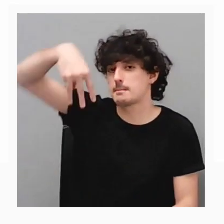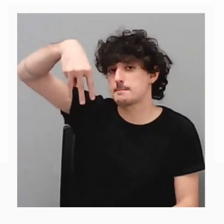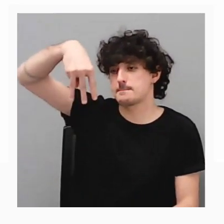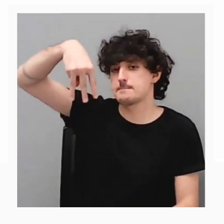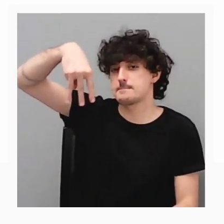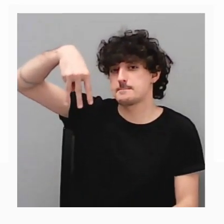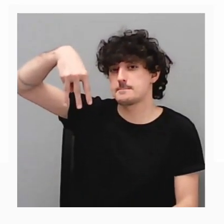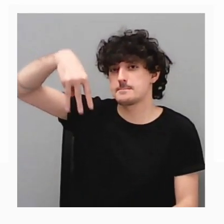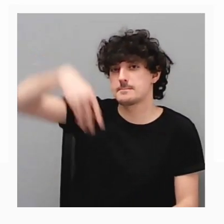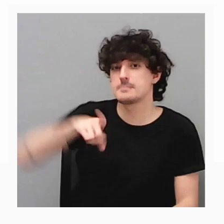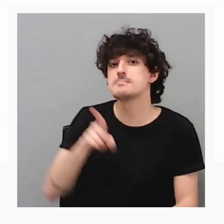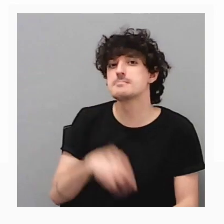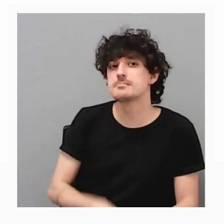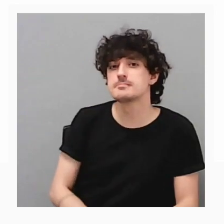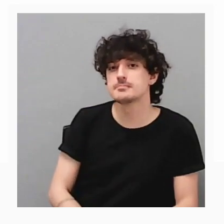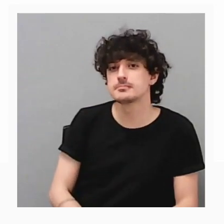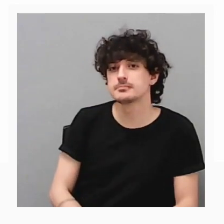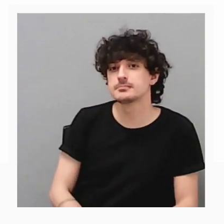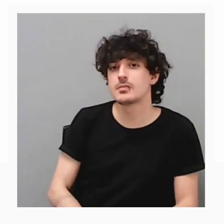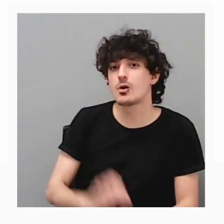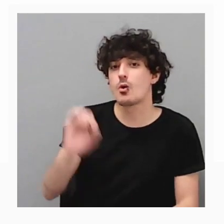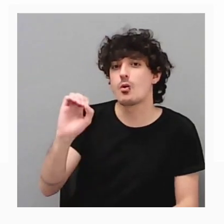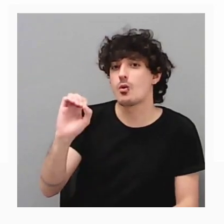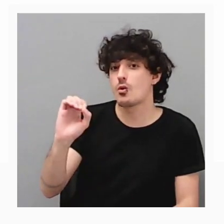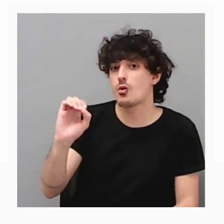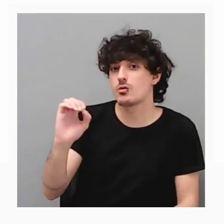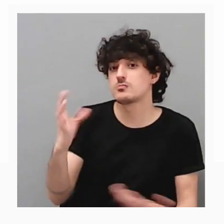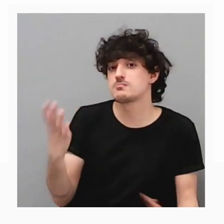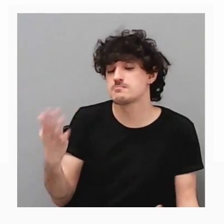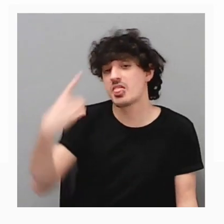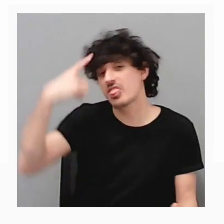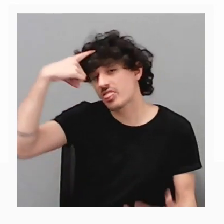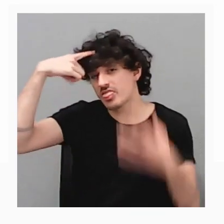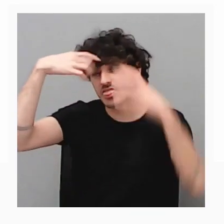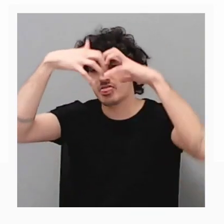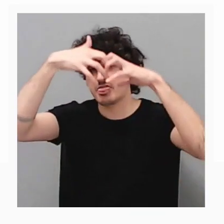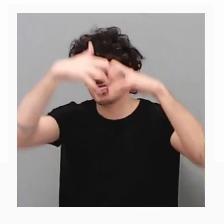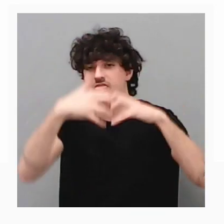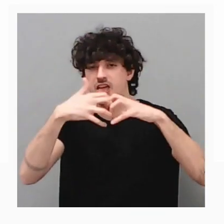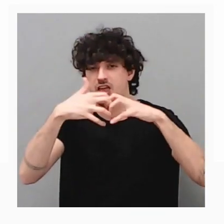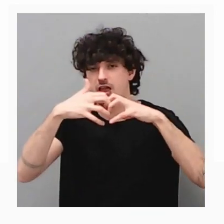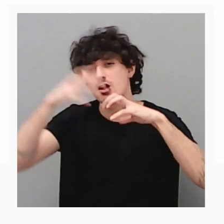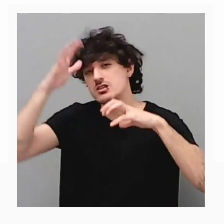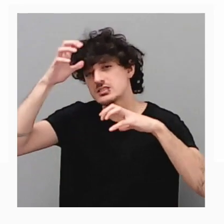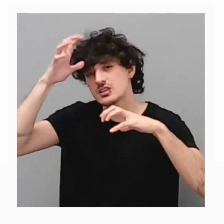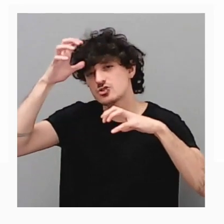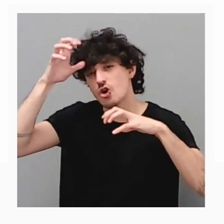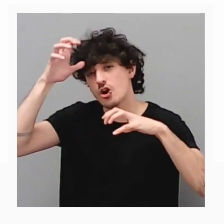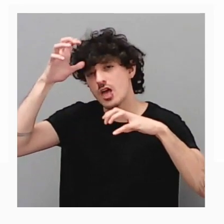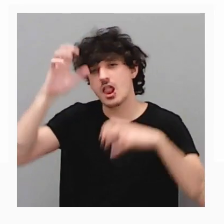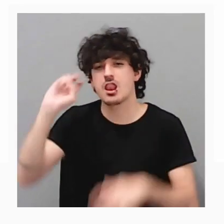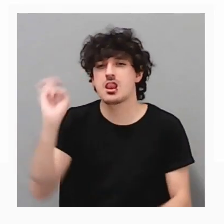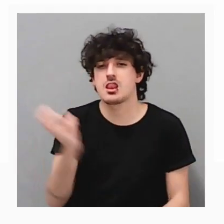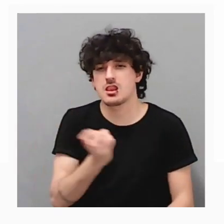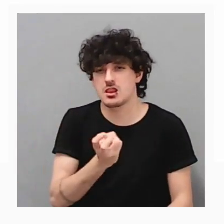esta? El O. Entonces, nuestro cerebro es multisensorial. Y cuando lo aportamos información